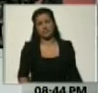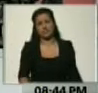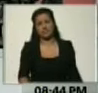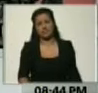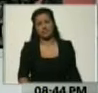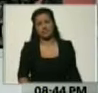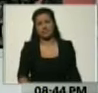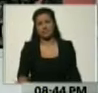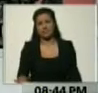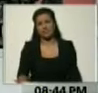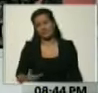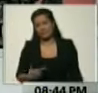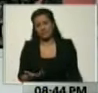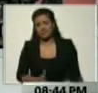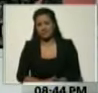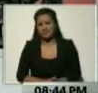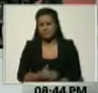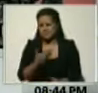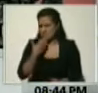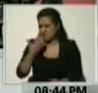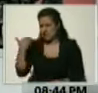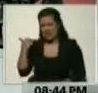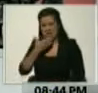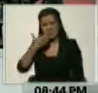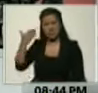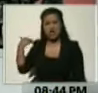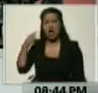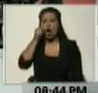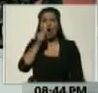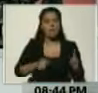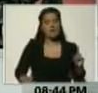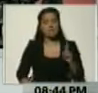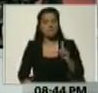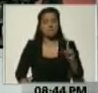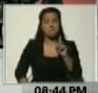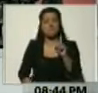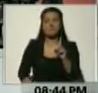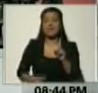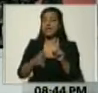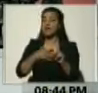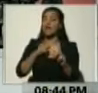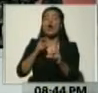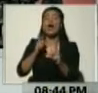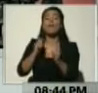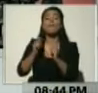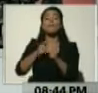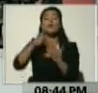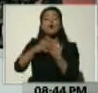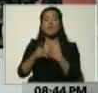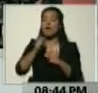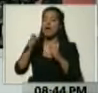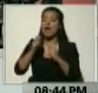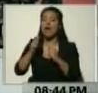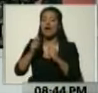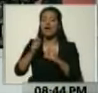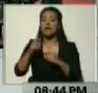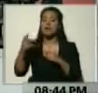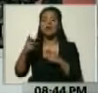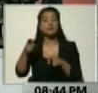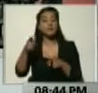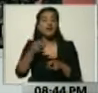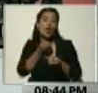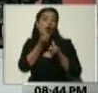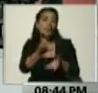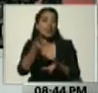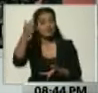Estos días cerraron a un señor que iba a hacer un programa porque iba a hablar de los negocios de Macri, pero Macri no es un empresario,